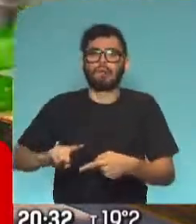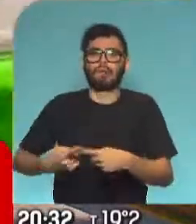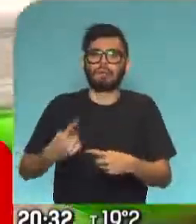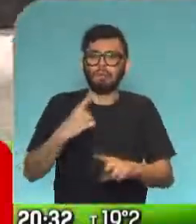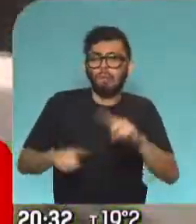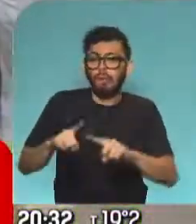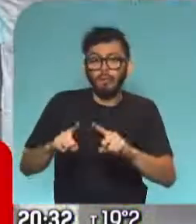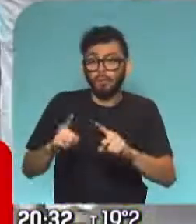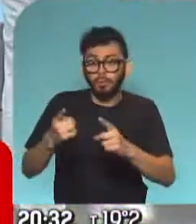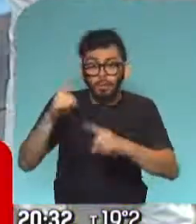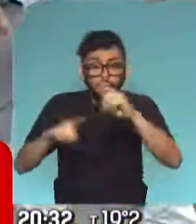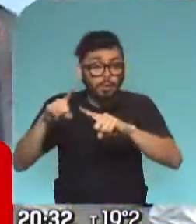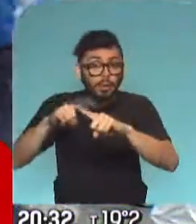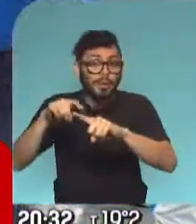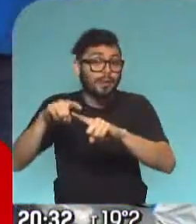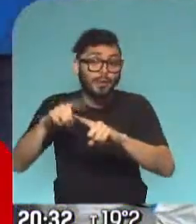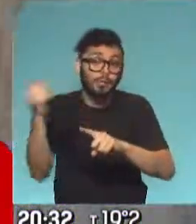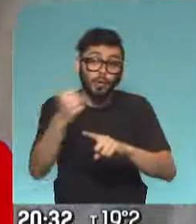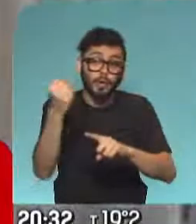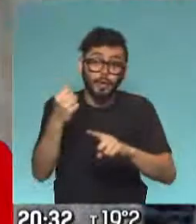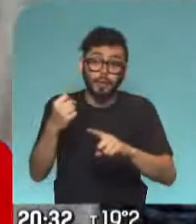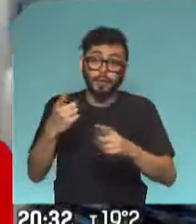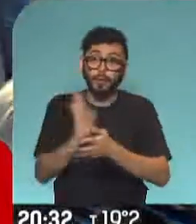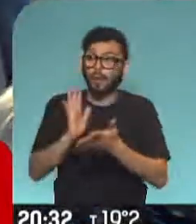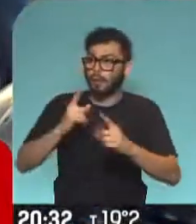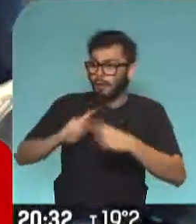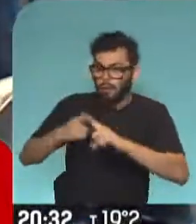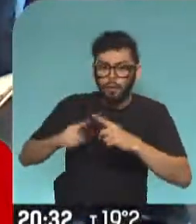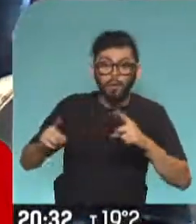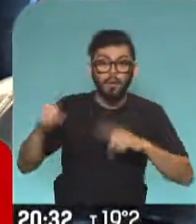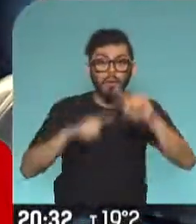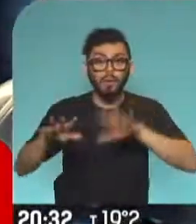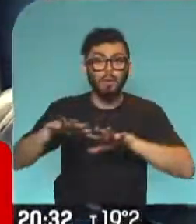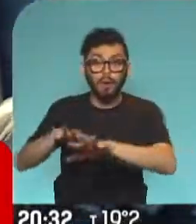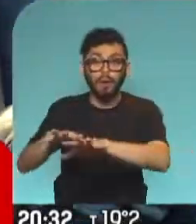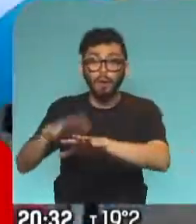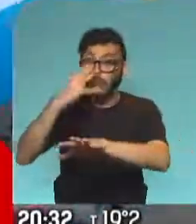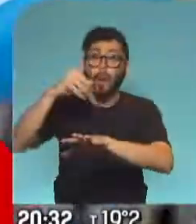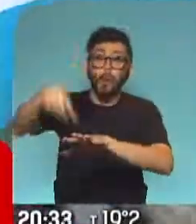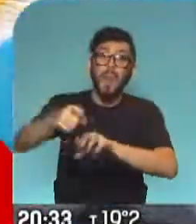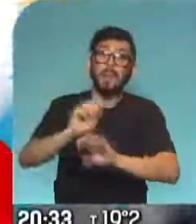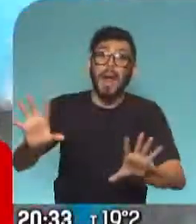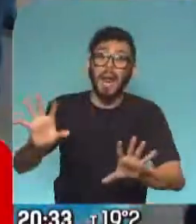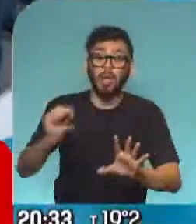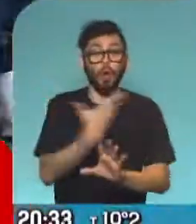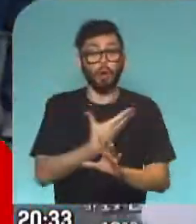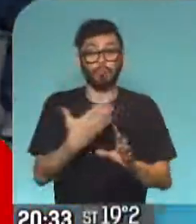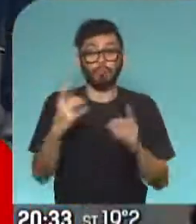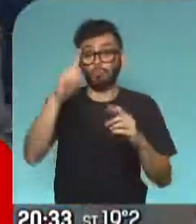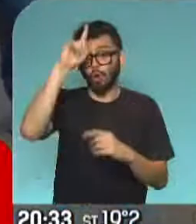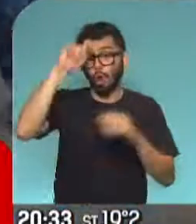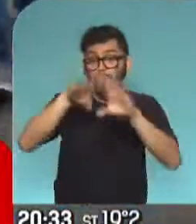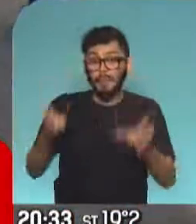de gestionar y puede resultar contradictorio y puede tener un impacto en la salud pública que finalmente es responsable al gobierno argentino cuidar